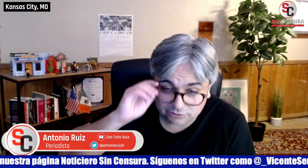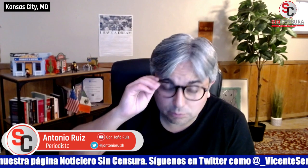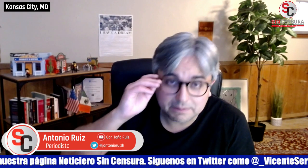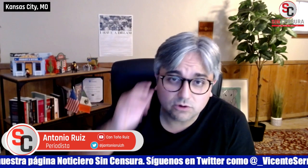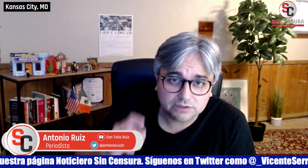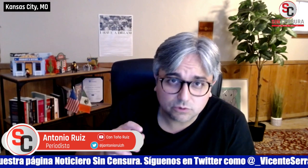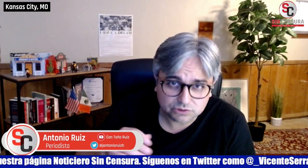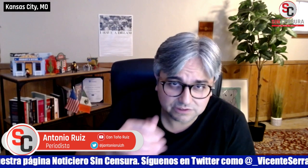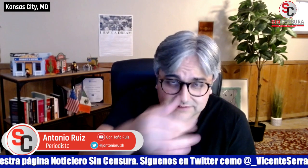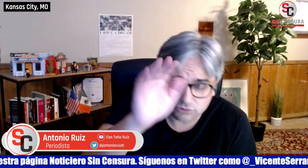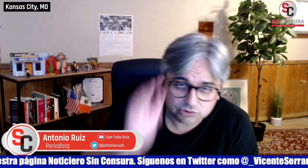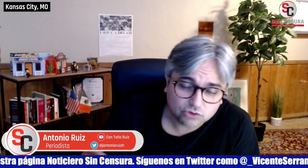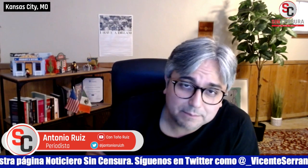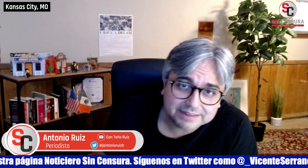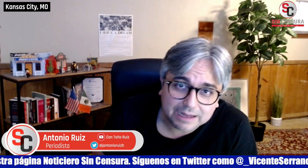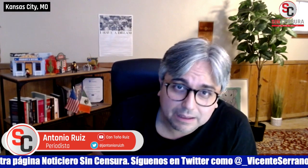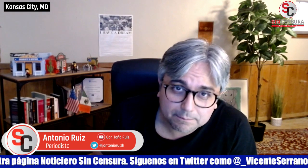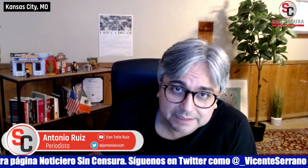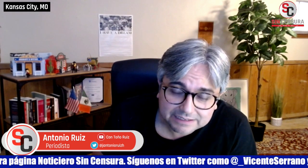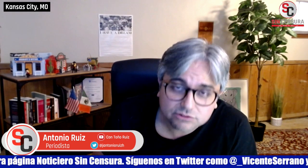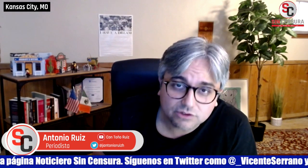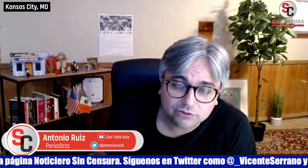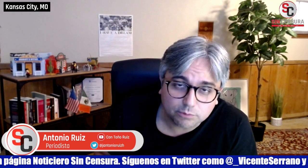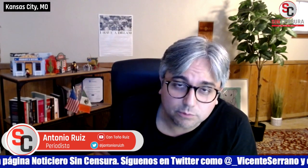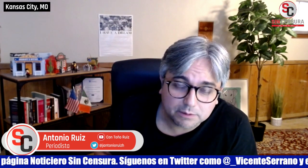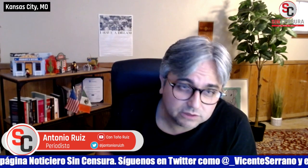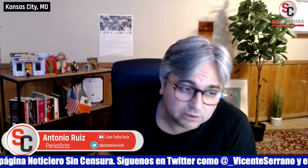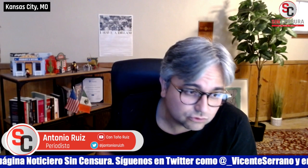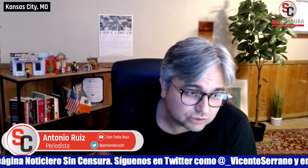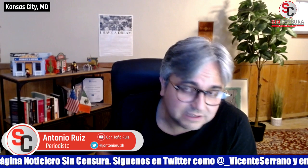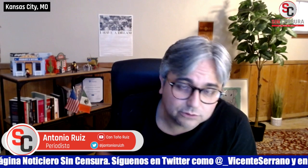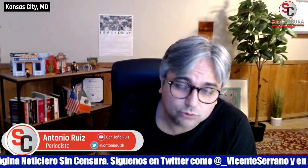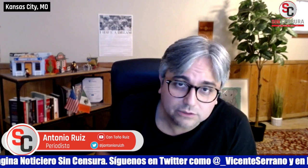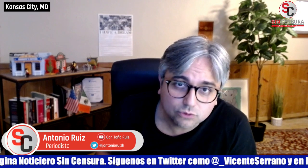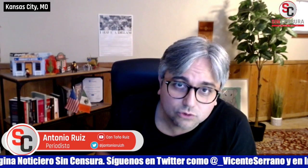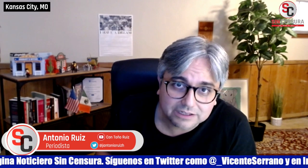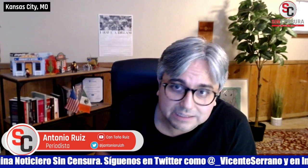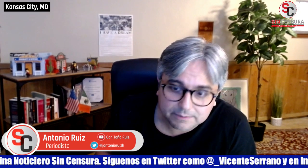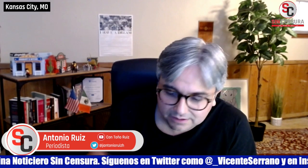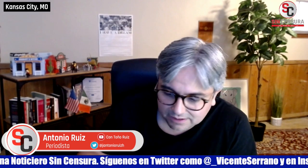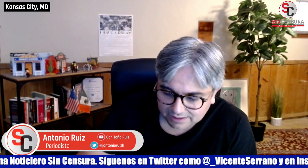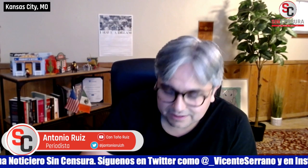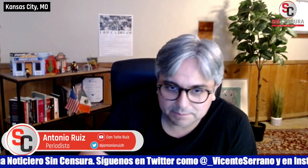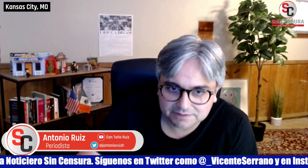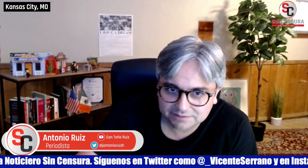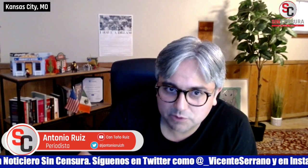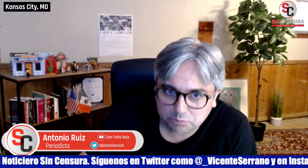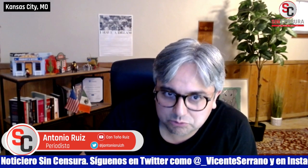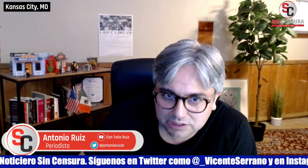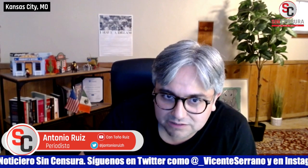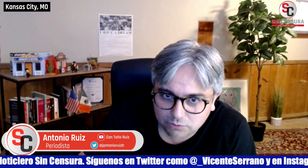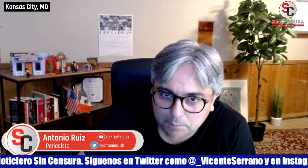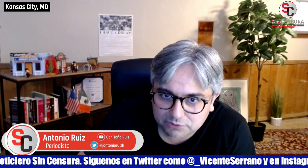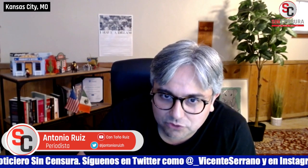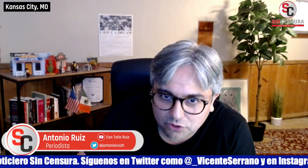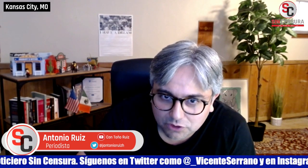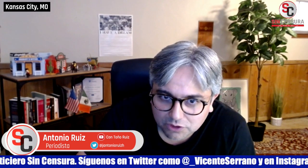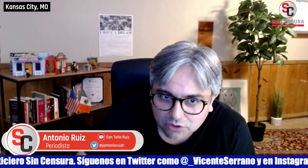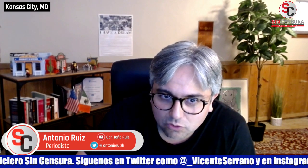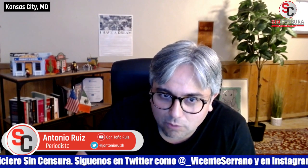ministro presidente de la Suprema Corte de Justicia, en ese entonces solamente era ministro de la Suprema Corte de Justicia, Arturo Saldívar, y el presidente dice, bueno, pues